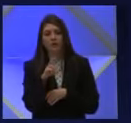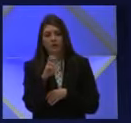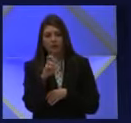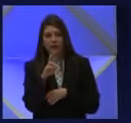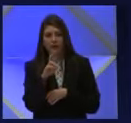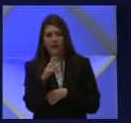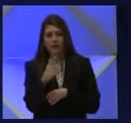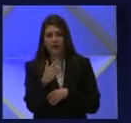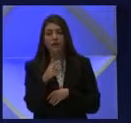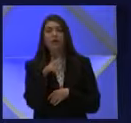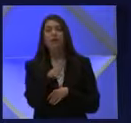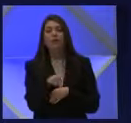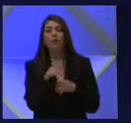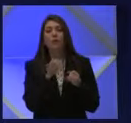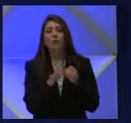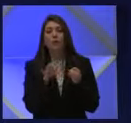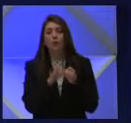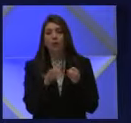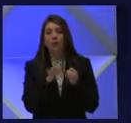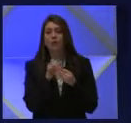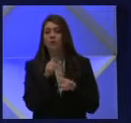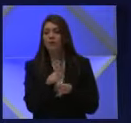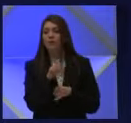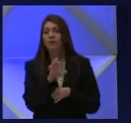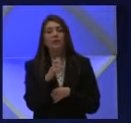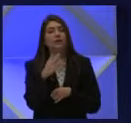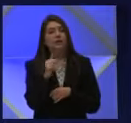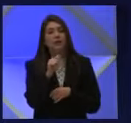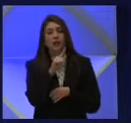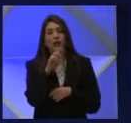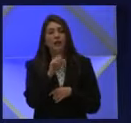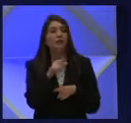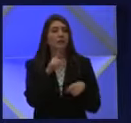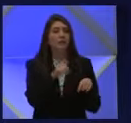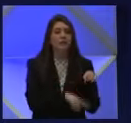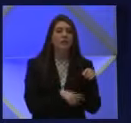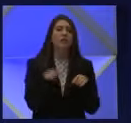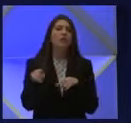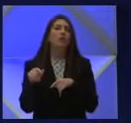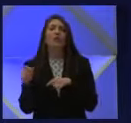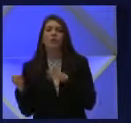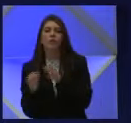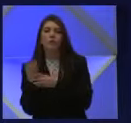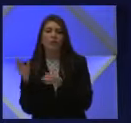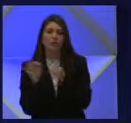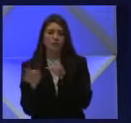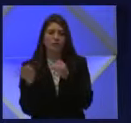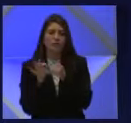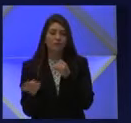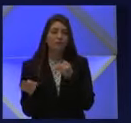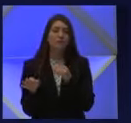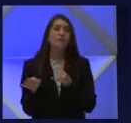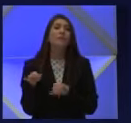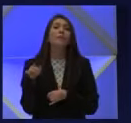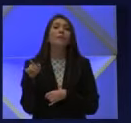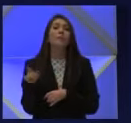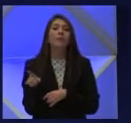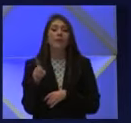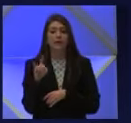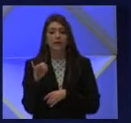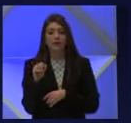nave endeavour está en exhibición en el centro de ciencias de la ciudad de los ángeles la nave discovery está